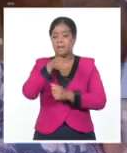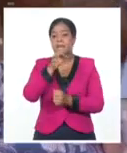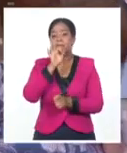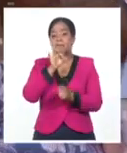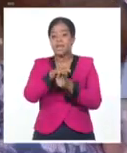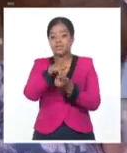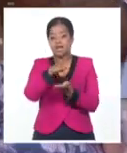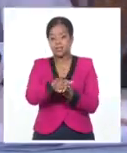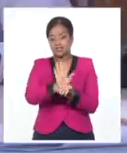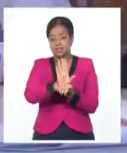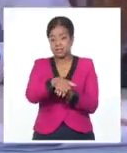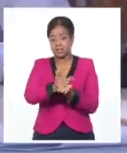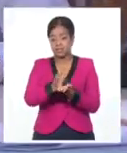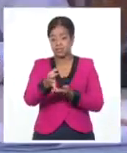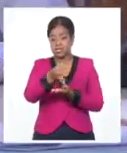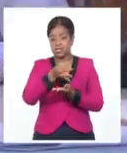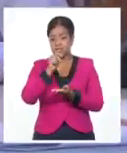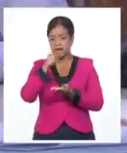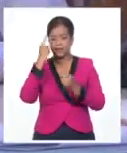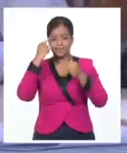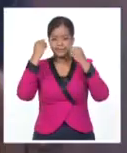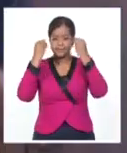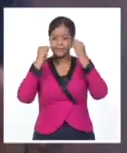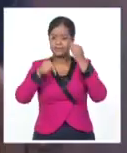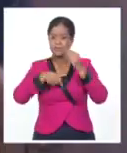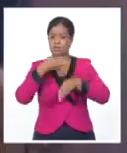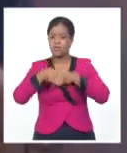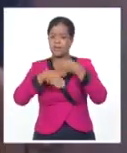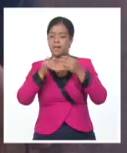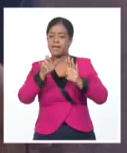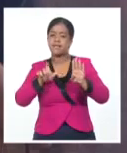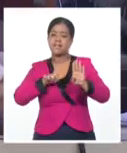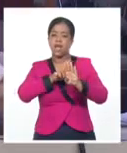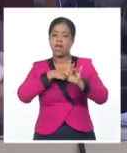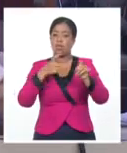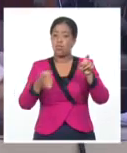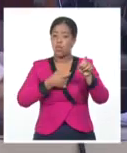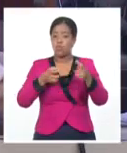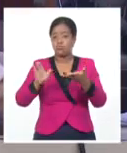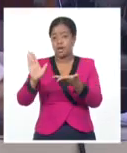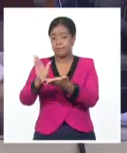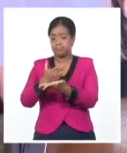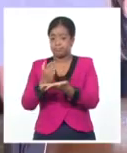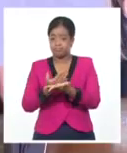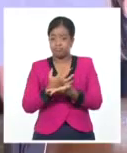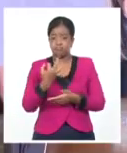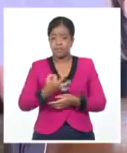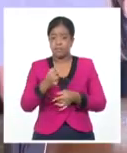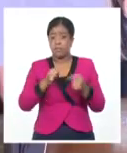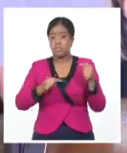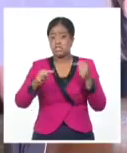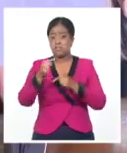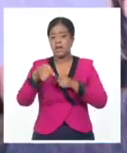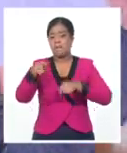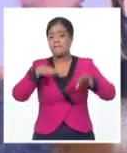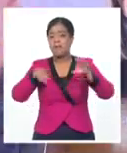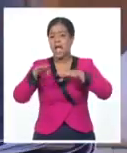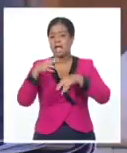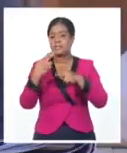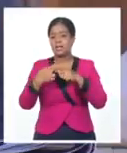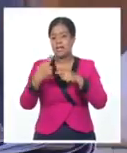Zapata, donde analizaron el estado actual del enfrentamiento a las ilegalidades territoriales y urbanas, fundamentalmente en Playa Máquina y